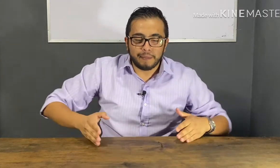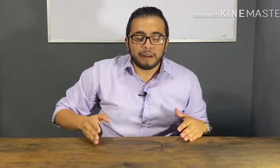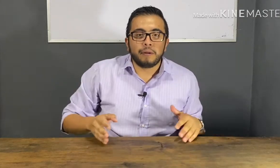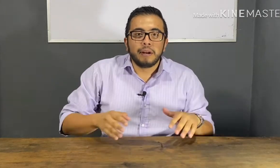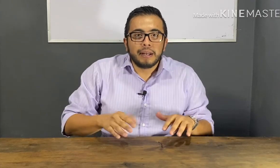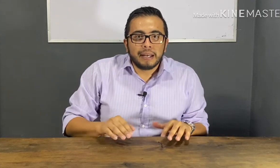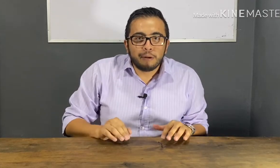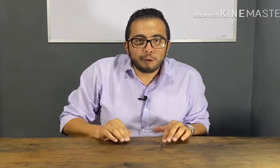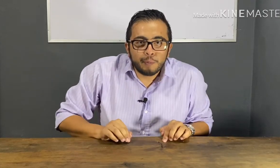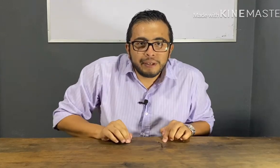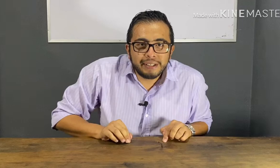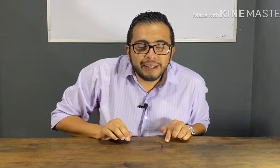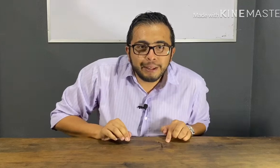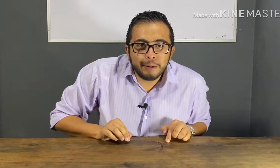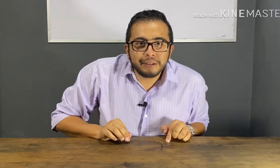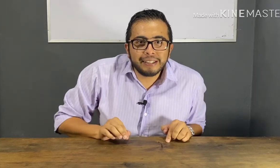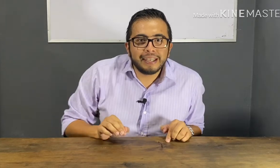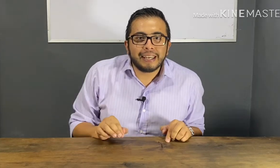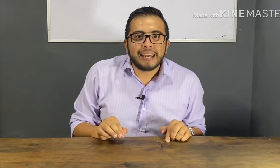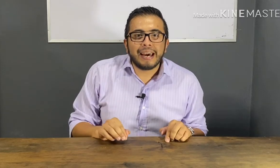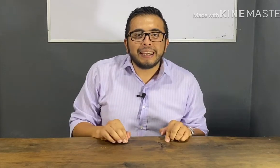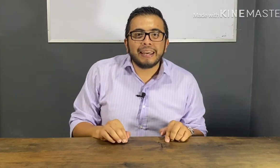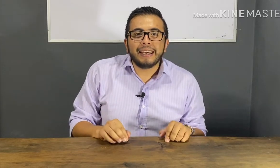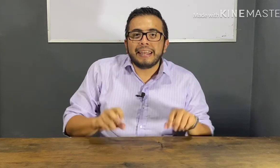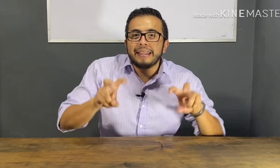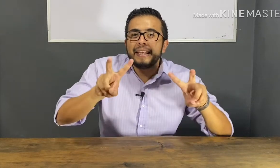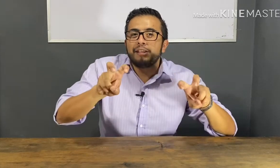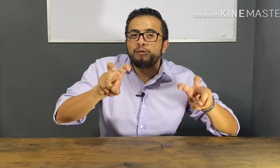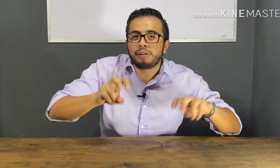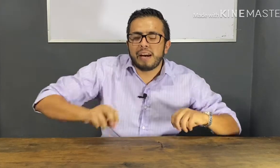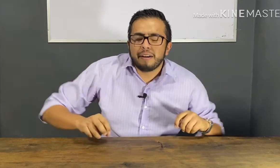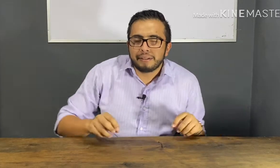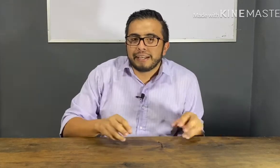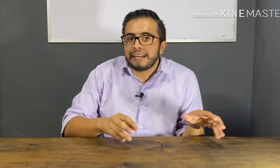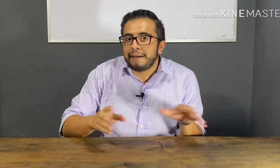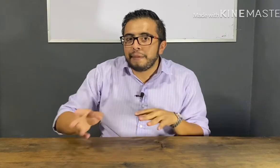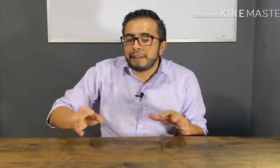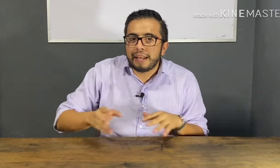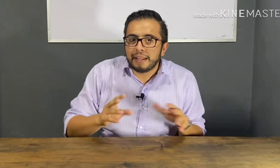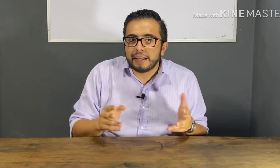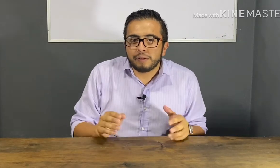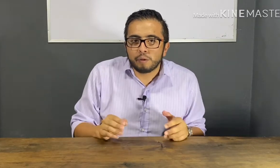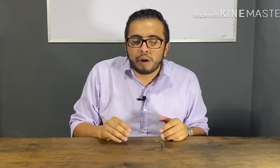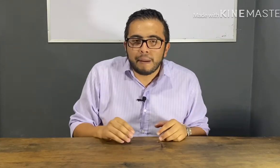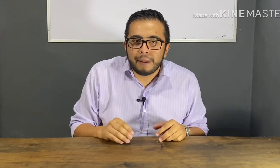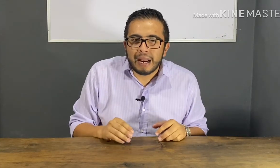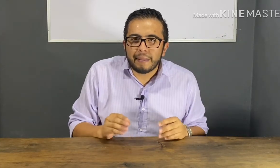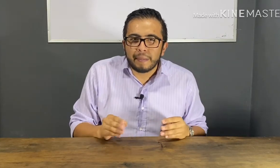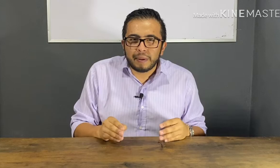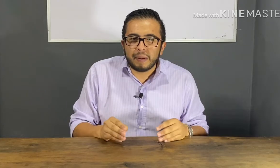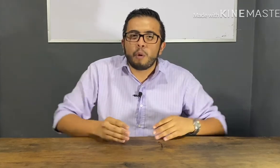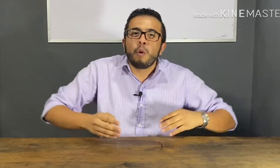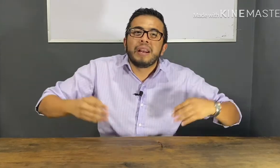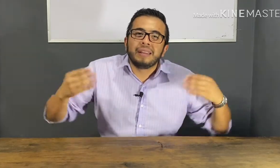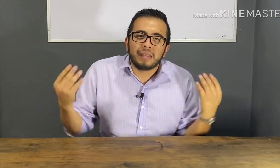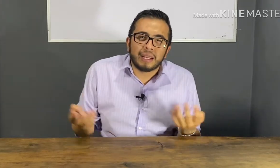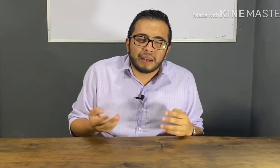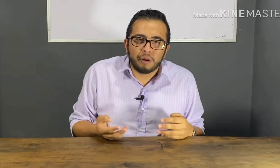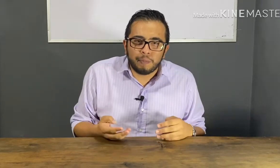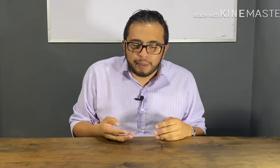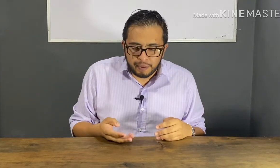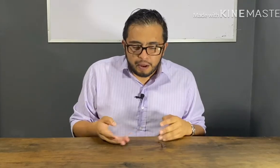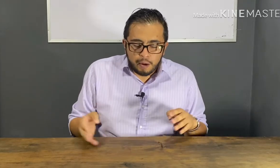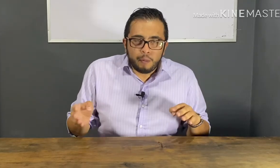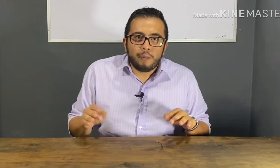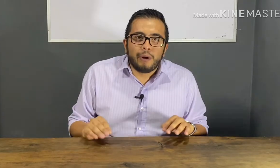esto. Primero, nuestro presidente nos dice que hay que desusar, o sea, ya meter en desuso la palabra PIB o el